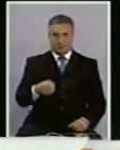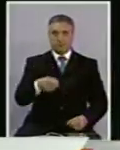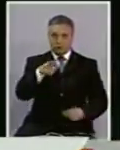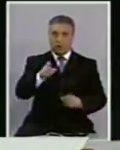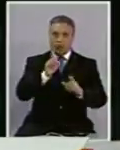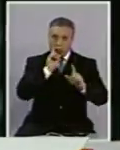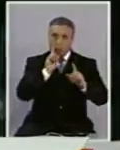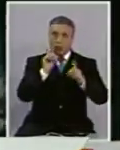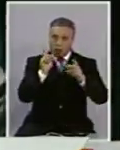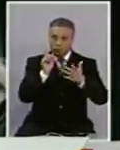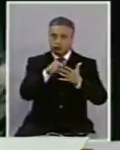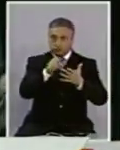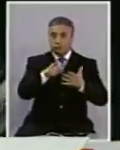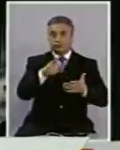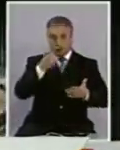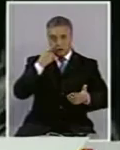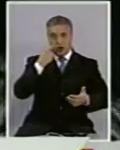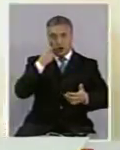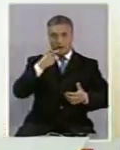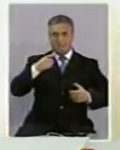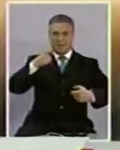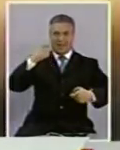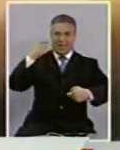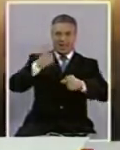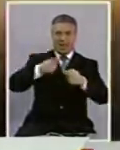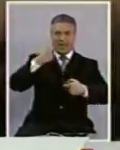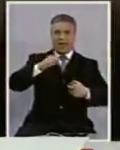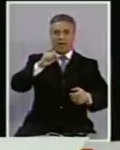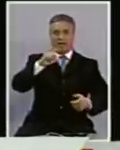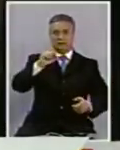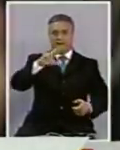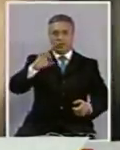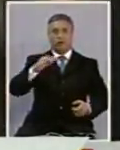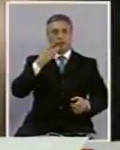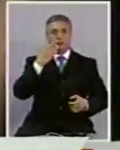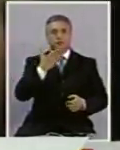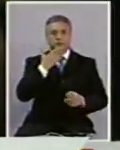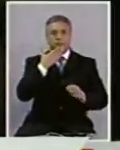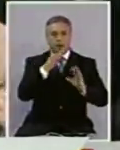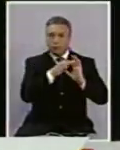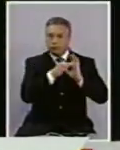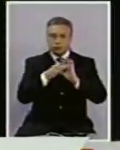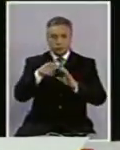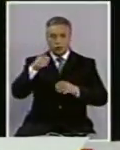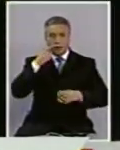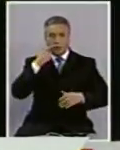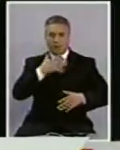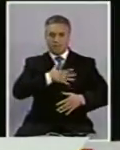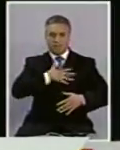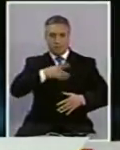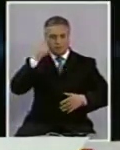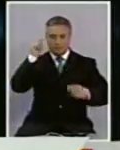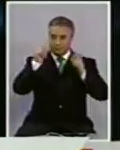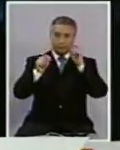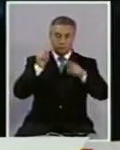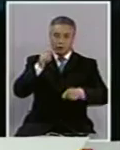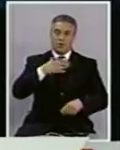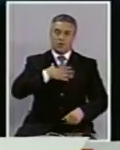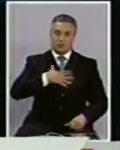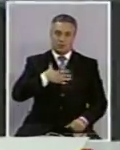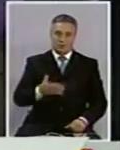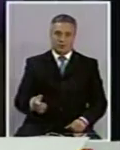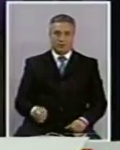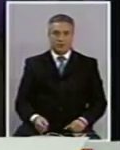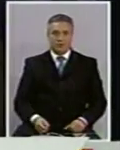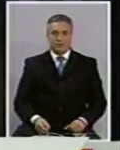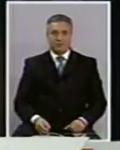de las cartas que tiene el hombre de acero. Buen guión, buena manera de contar una historia que sus fans agradecieron en el preestreno. ¿Fanático